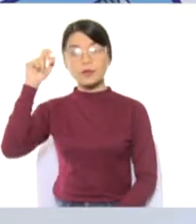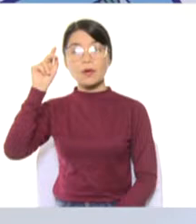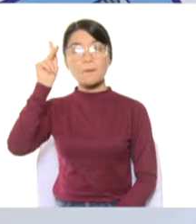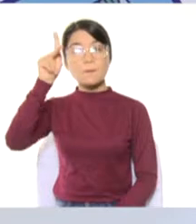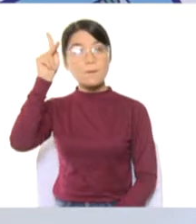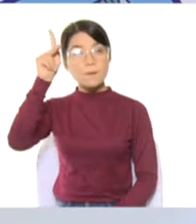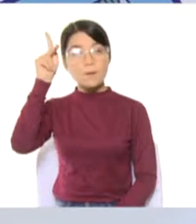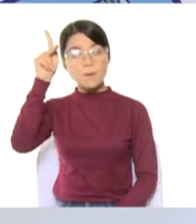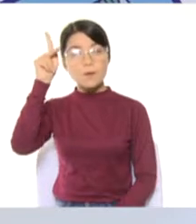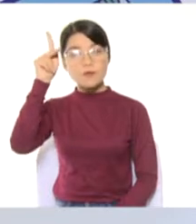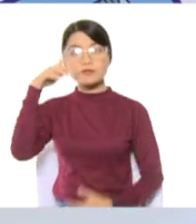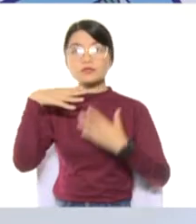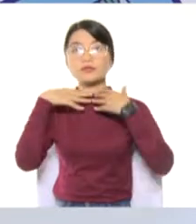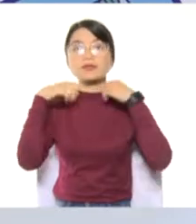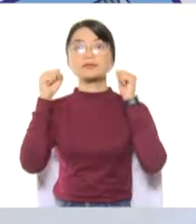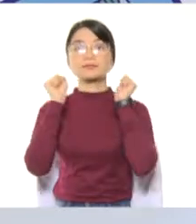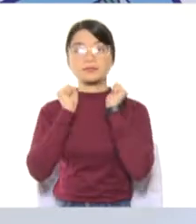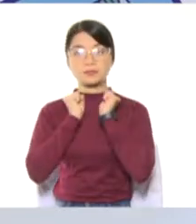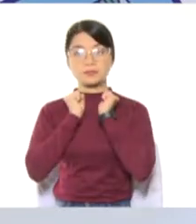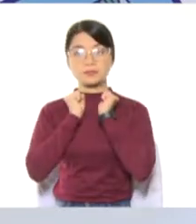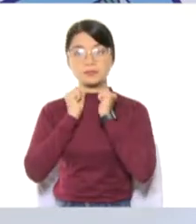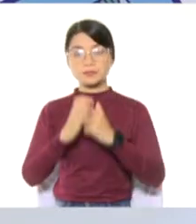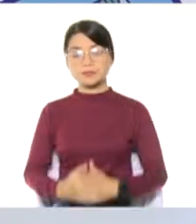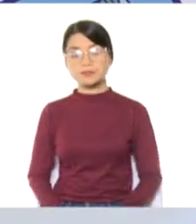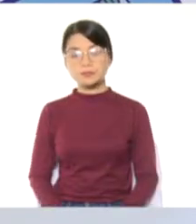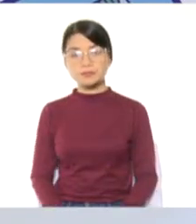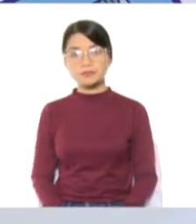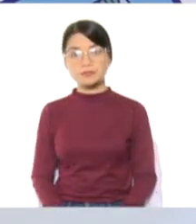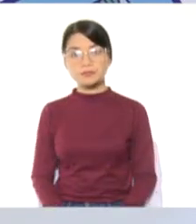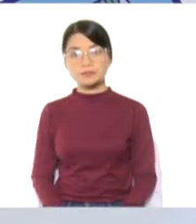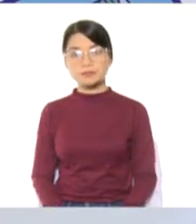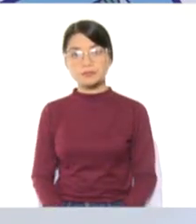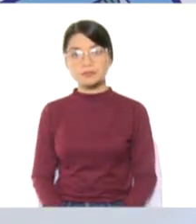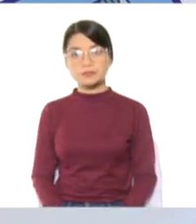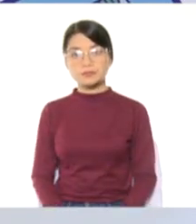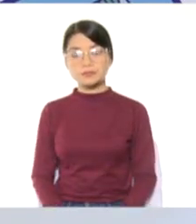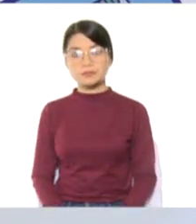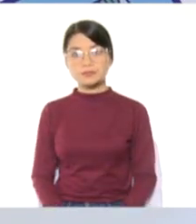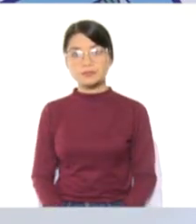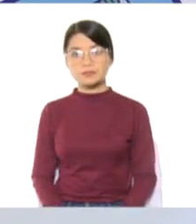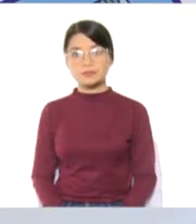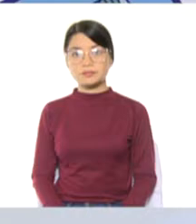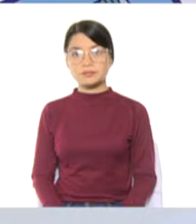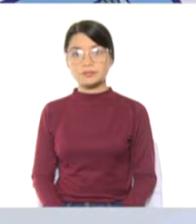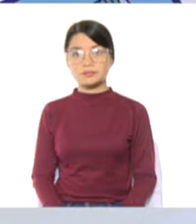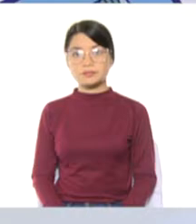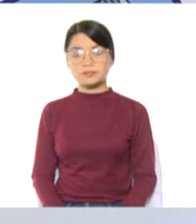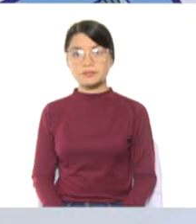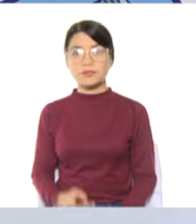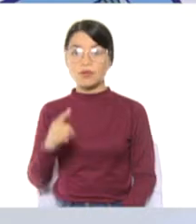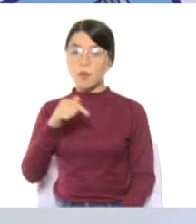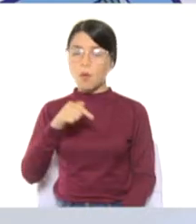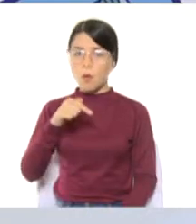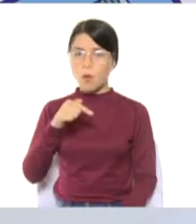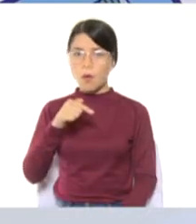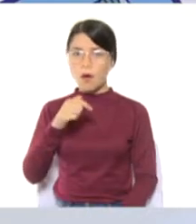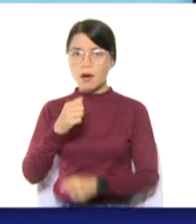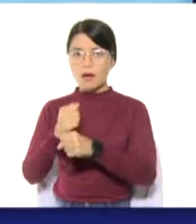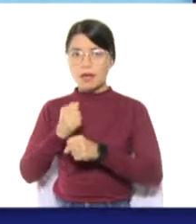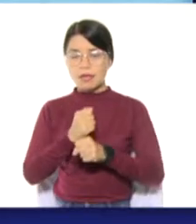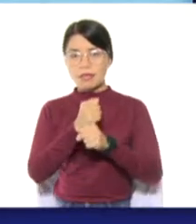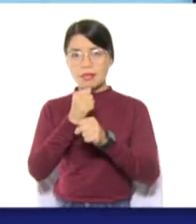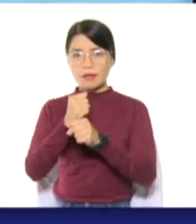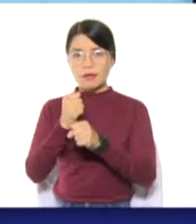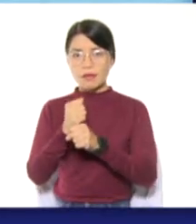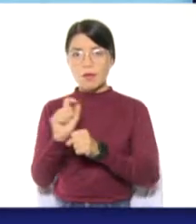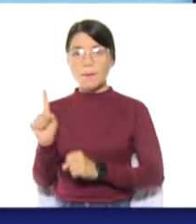profesor Aristóbulo Estúriz. Siendo así, continúo entonces con lo que sería trabajar con primer año. En